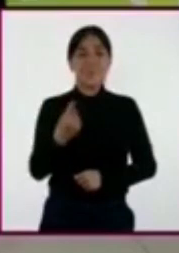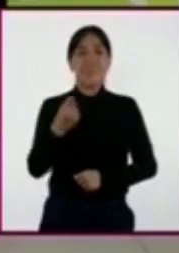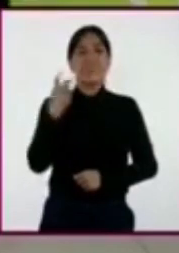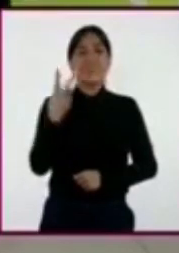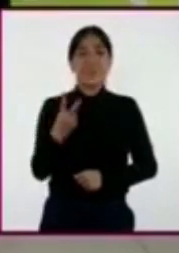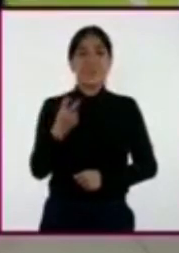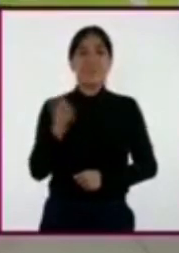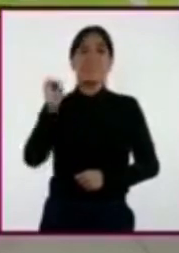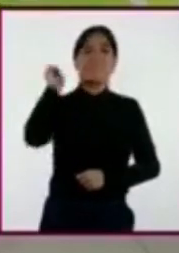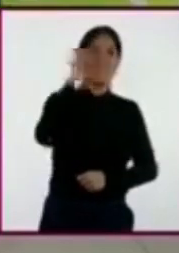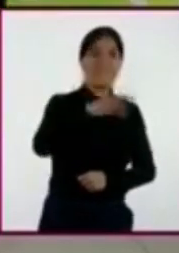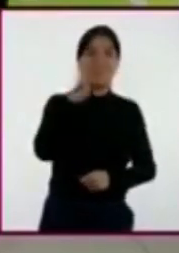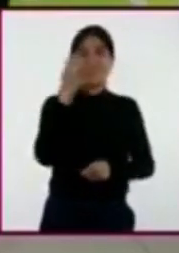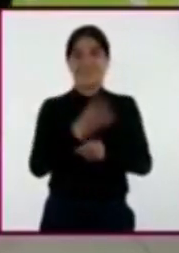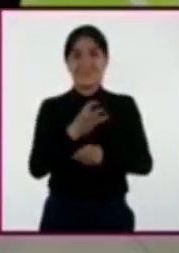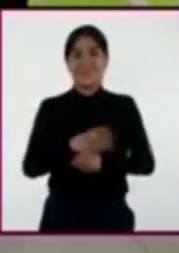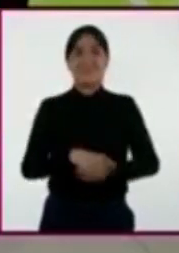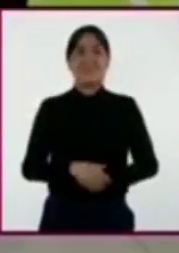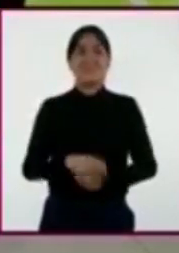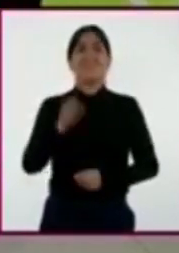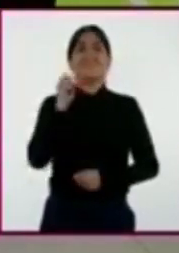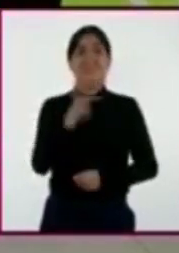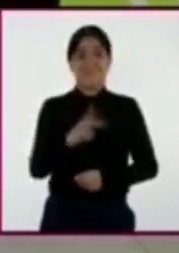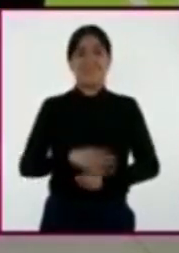2 y lanzo en el tercero. Ok.